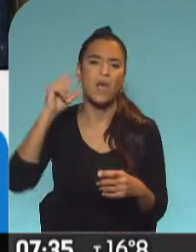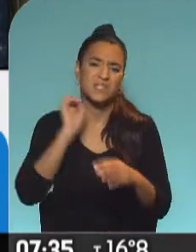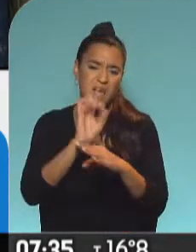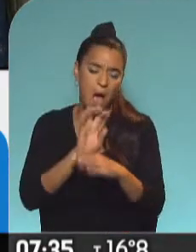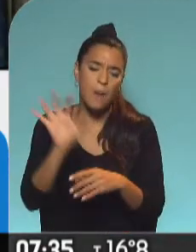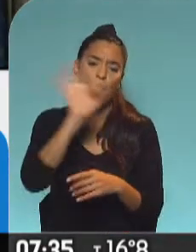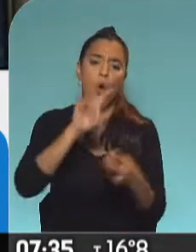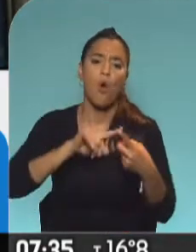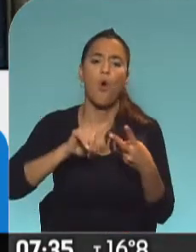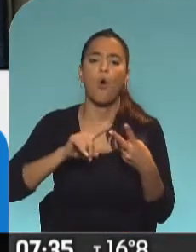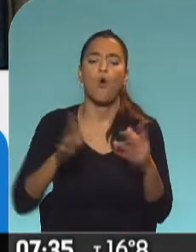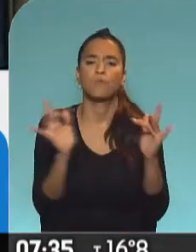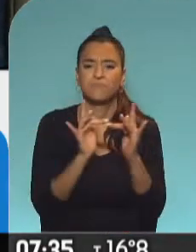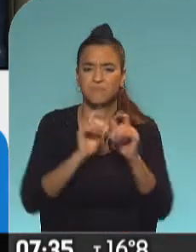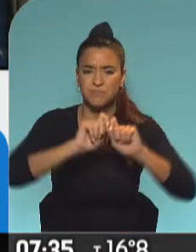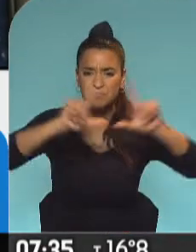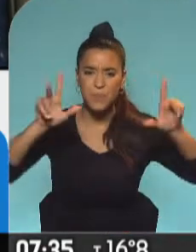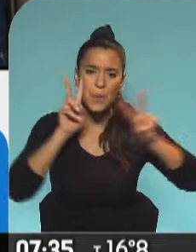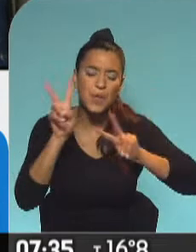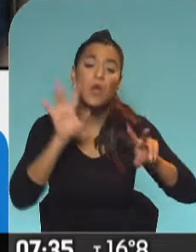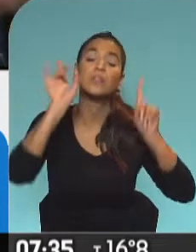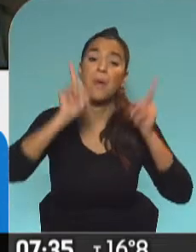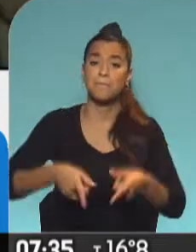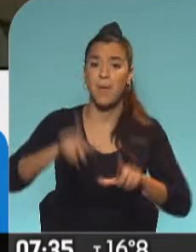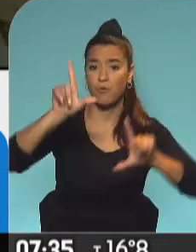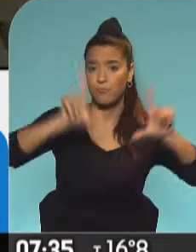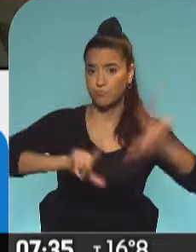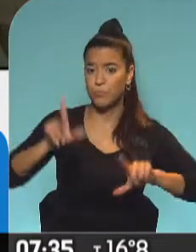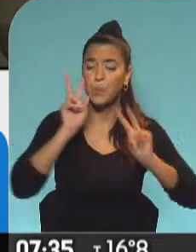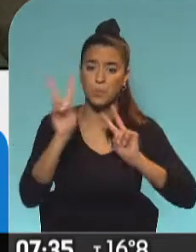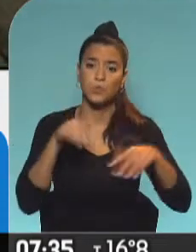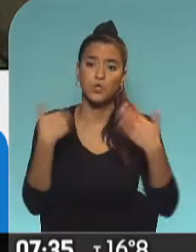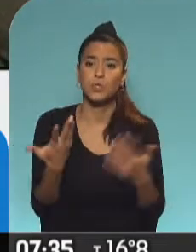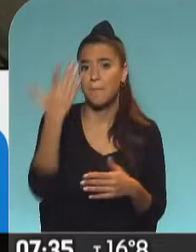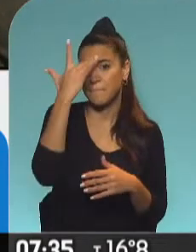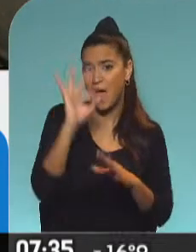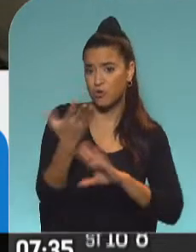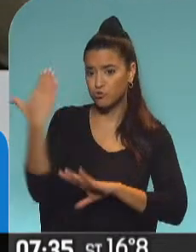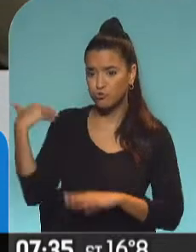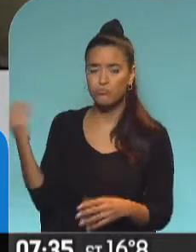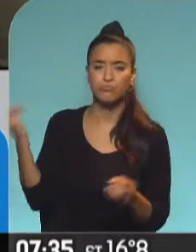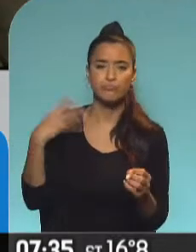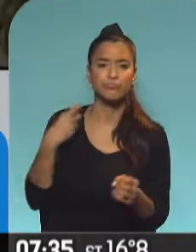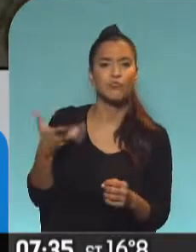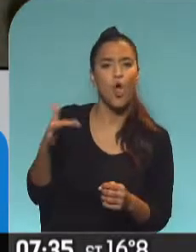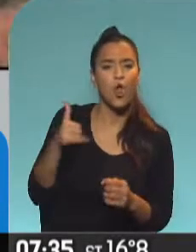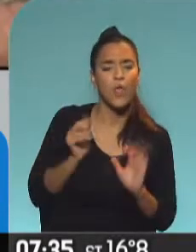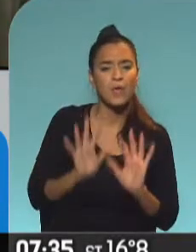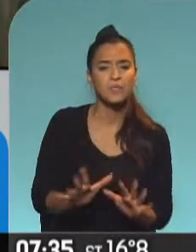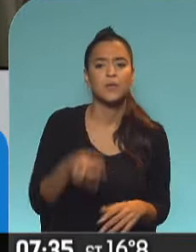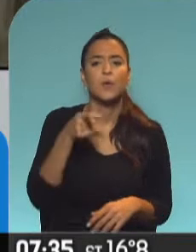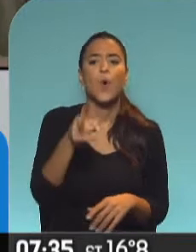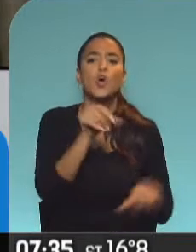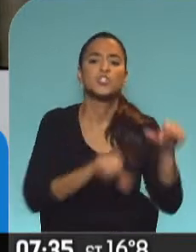redes sociales, o mismo las veíamos en los medios de comunicación. Y entonces desde marzo que estamos recibiendo todos los días esto y la típica es vos